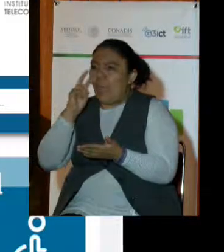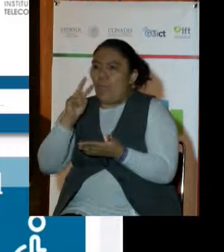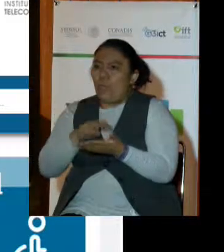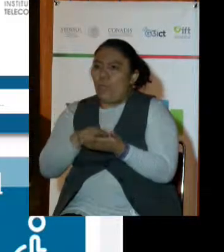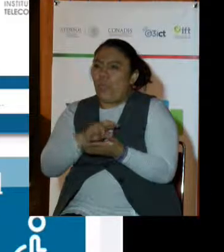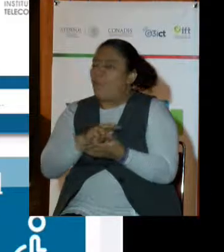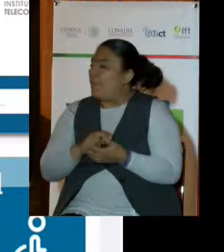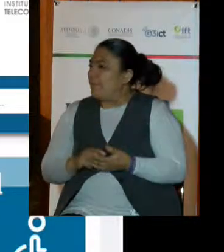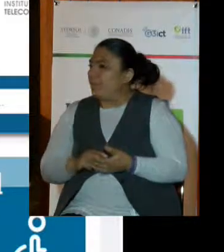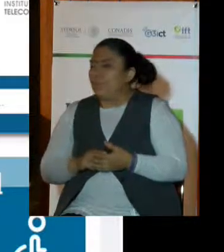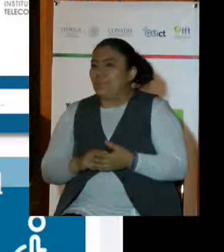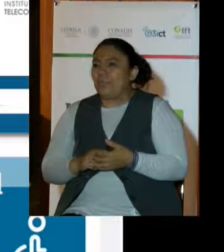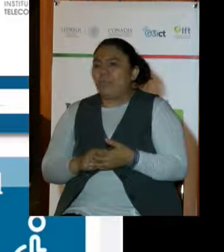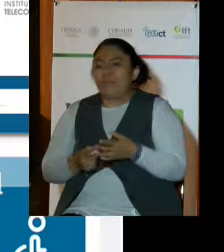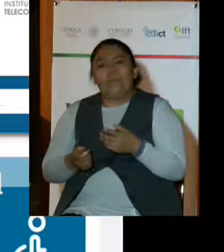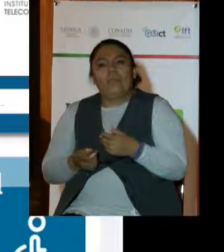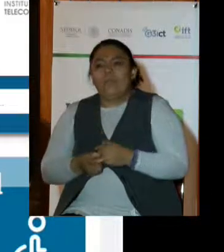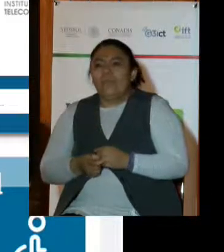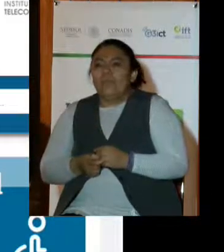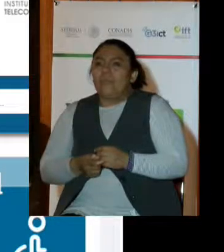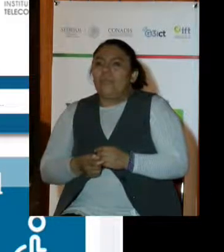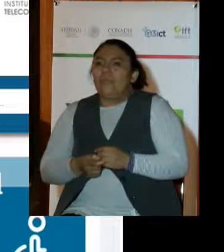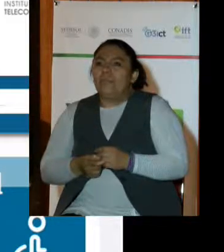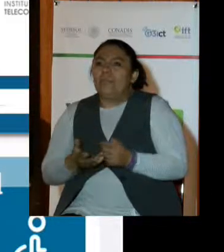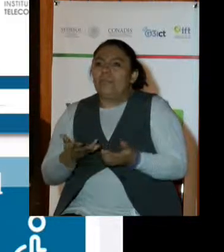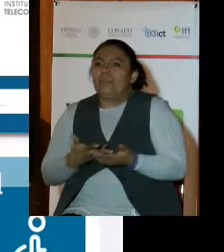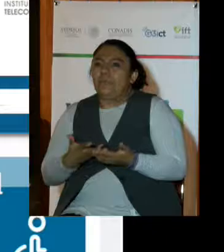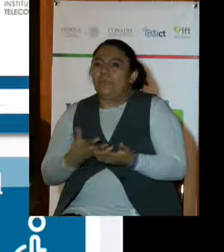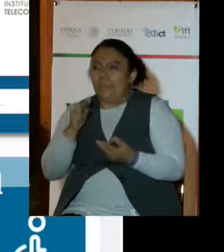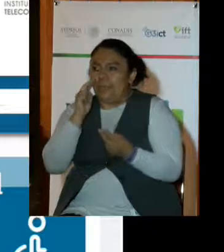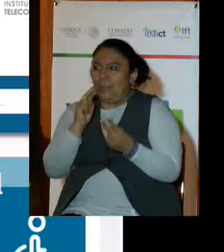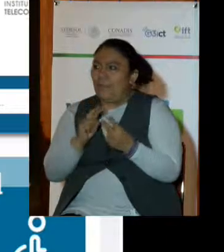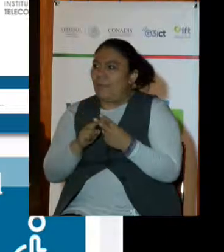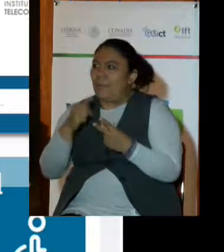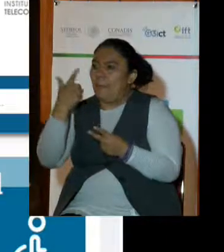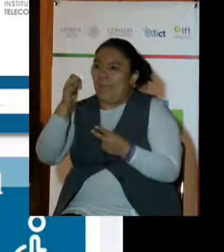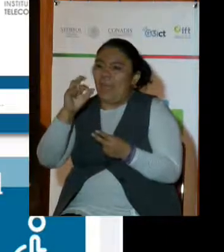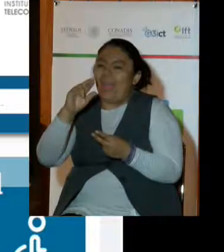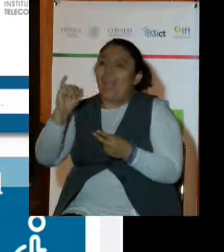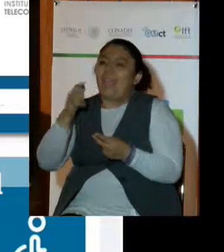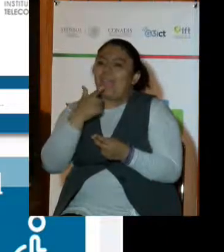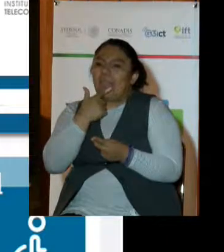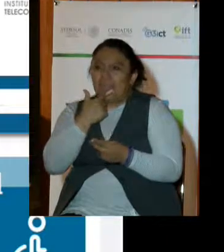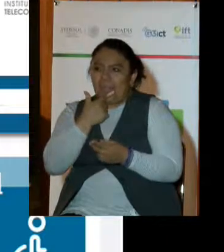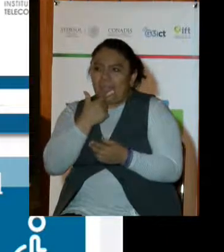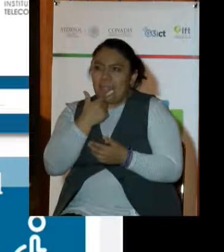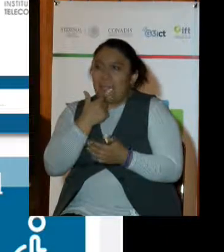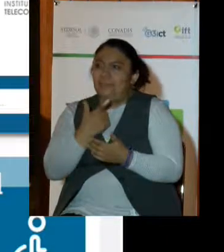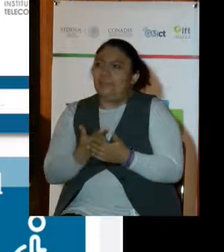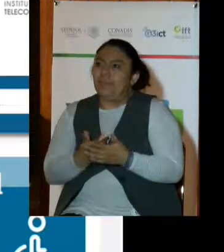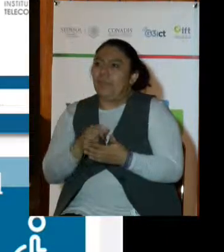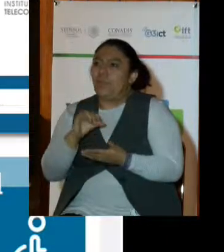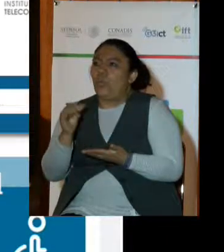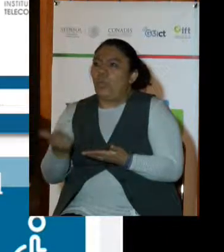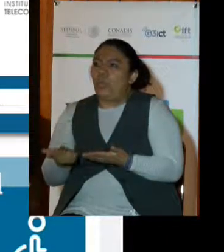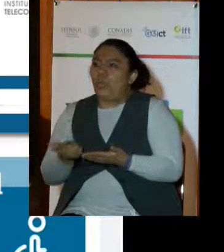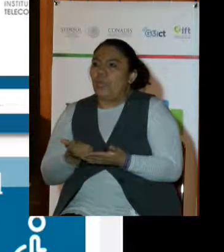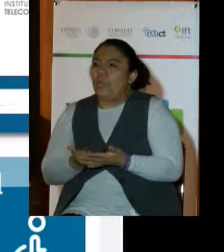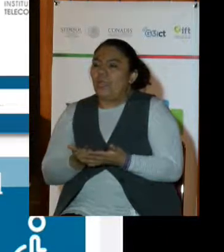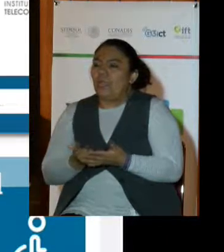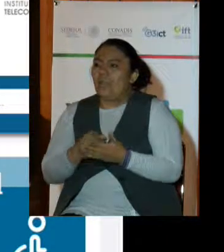pero ya entramos a Gari, al rato hablamos de Gari, pero pues venía Gari en inglés. Entonces, que es